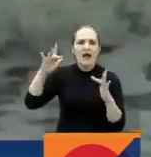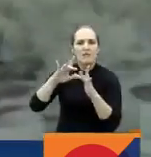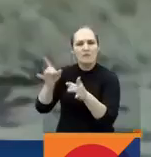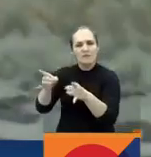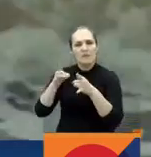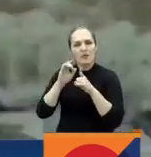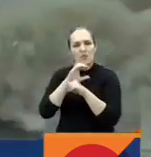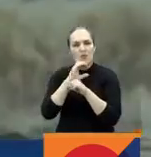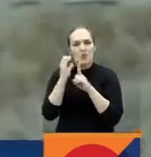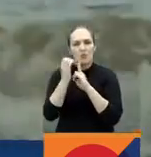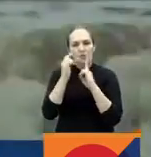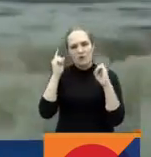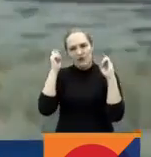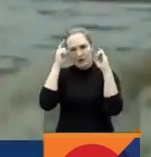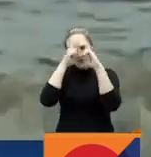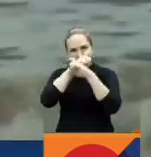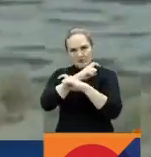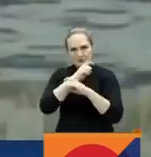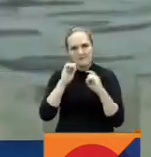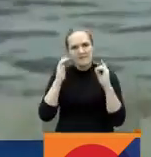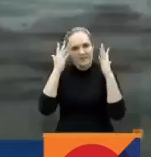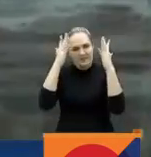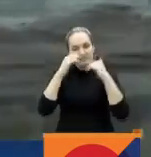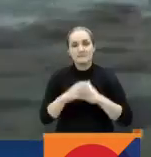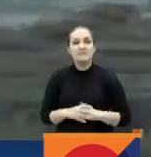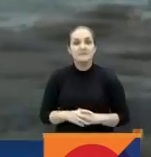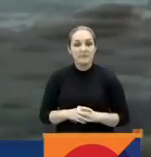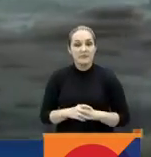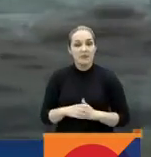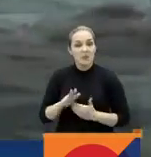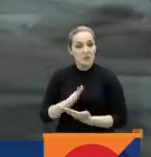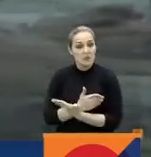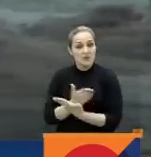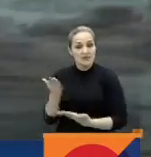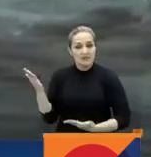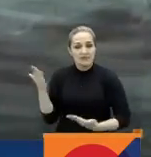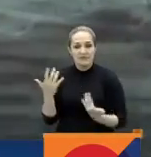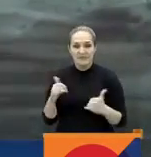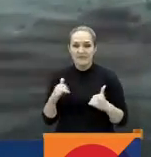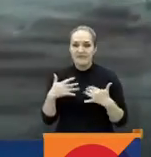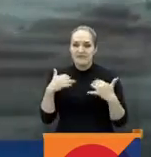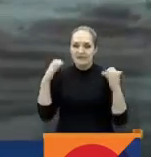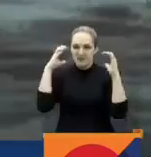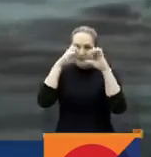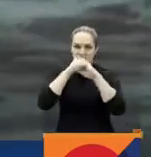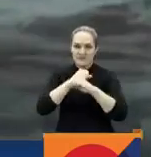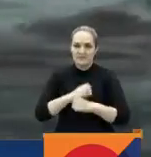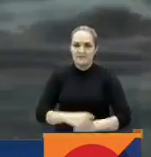un lado la reflexión o la fiesta. Con esta música los dejamos. ¡Feliz noche!